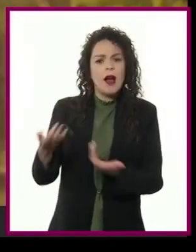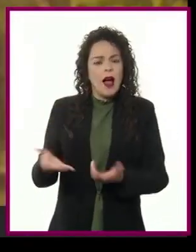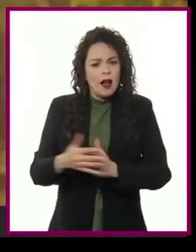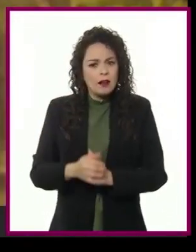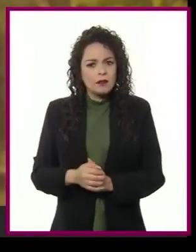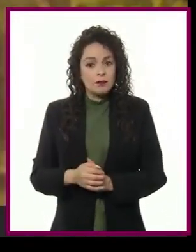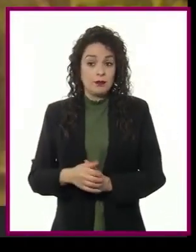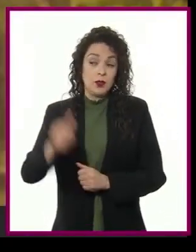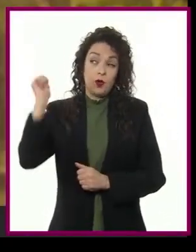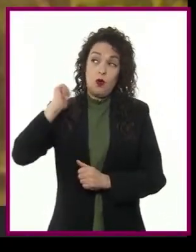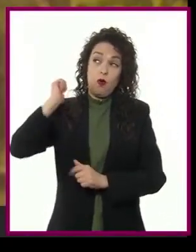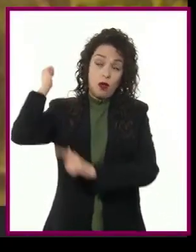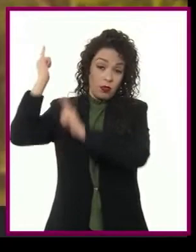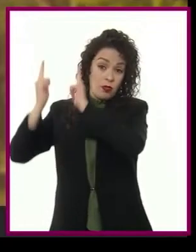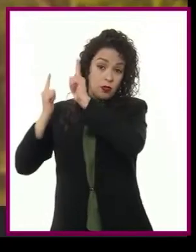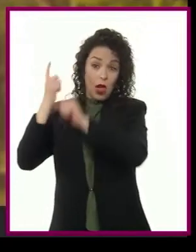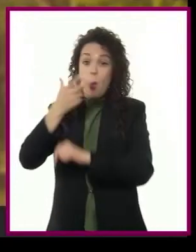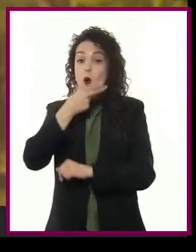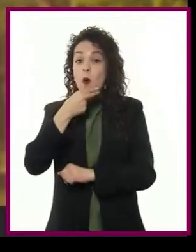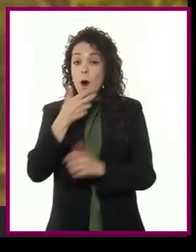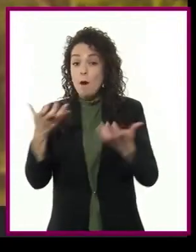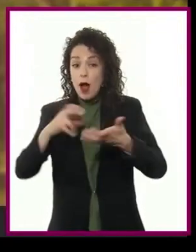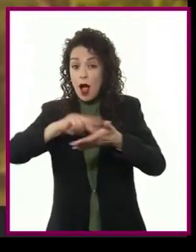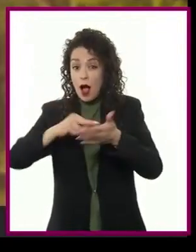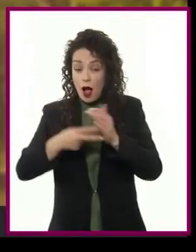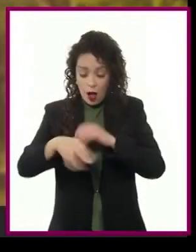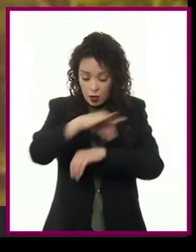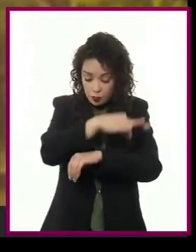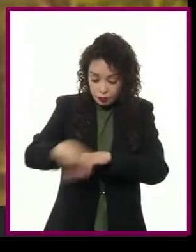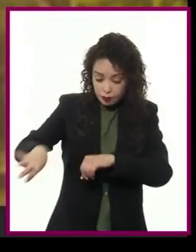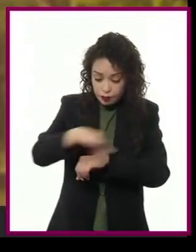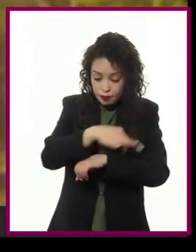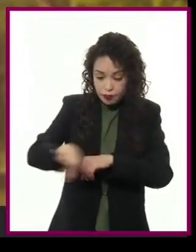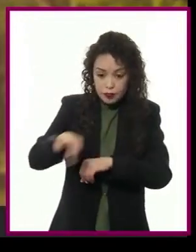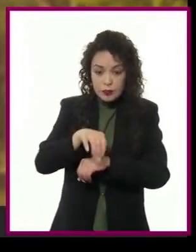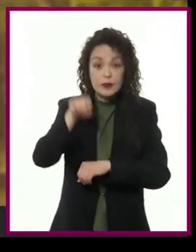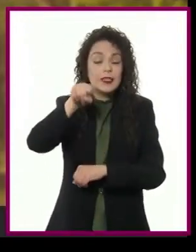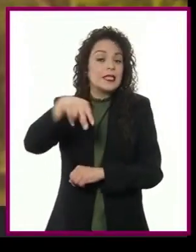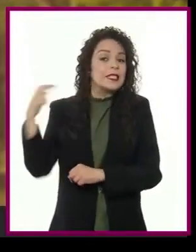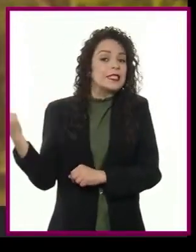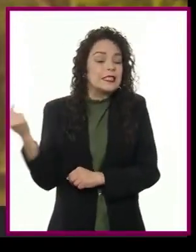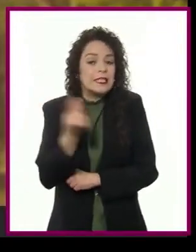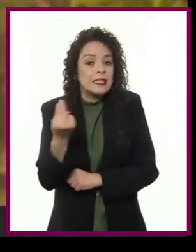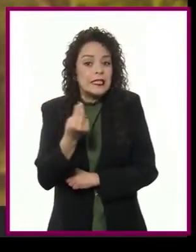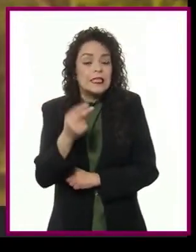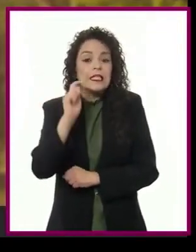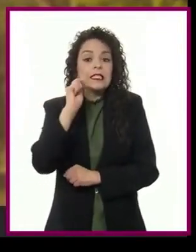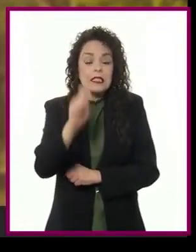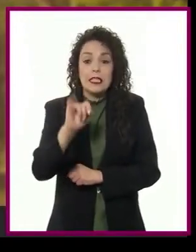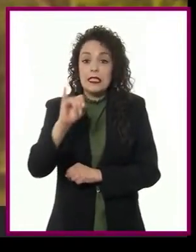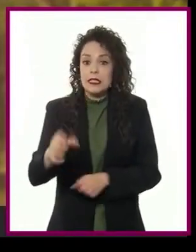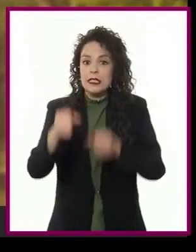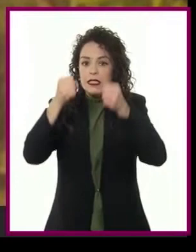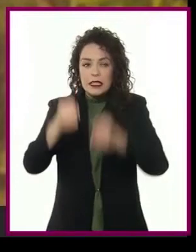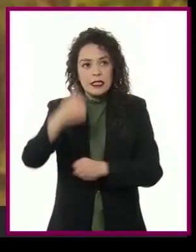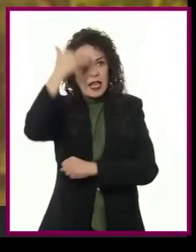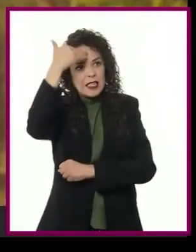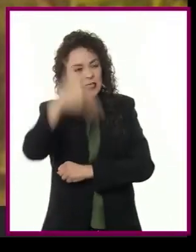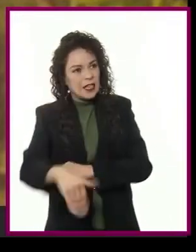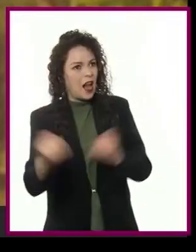Grecia, un arquitecto que tuviera la necesidad de comprobar si dos paredes